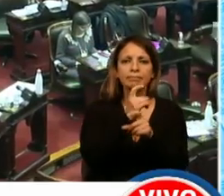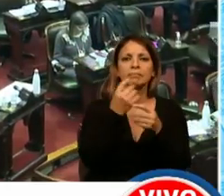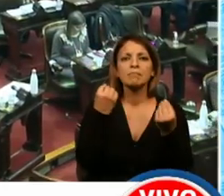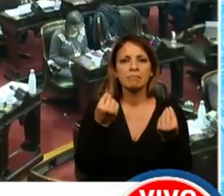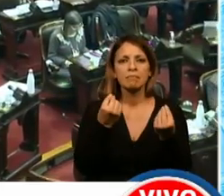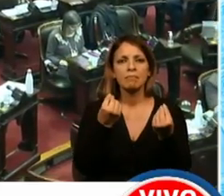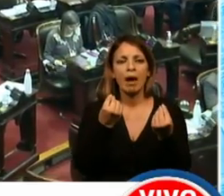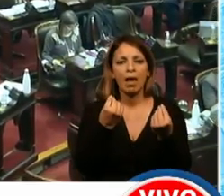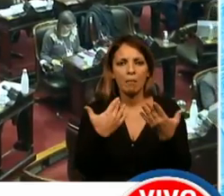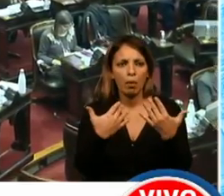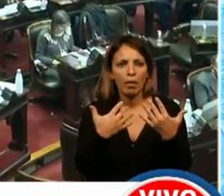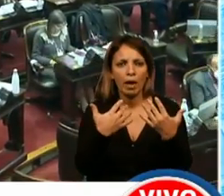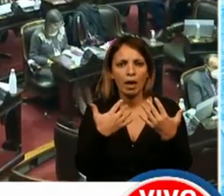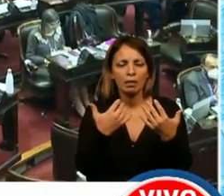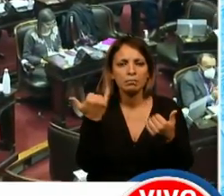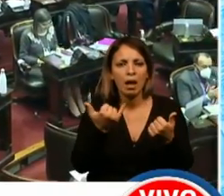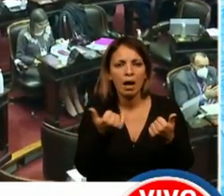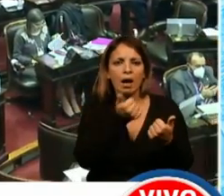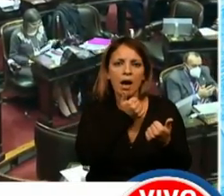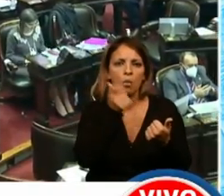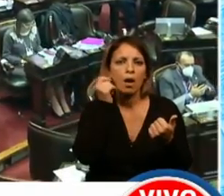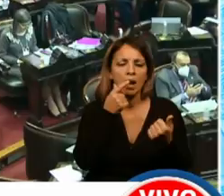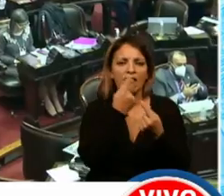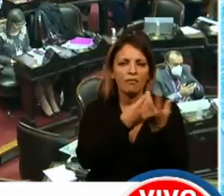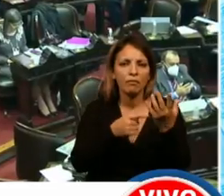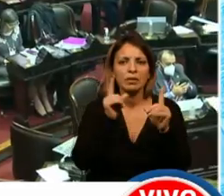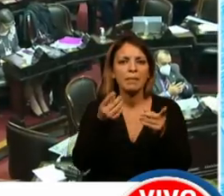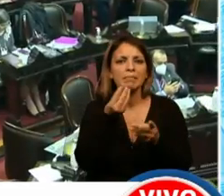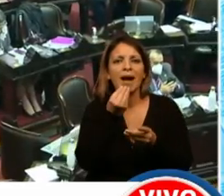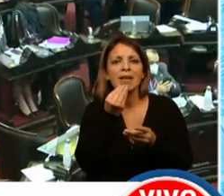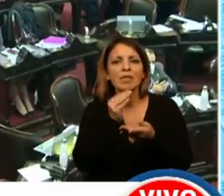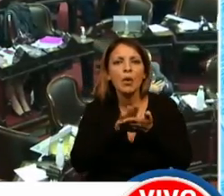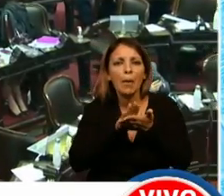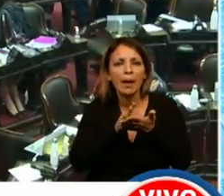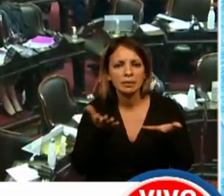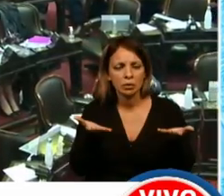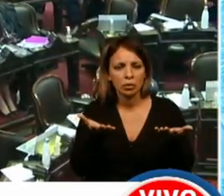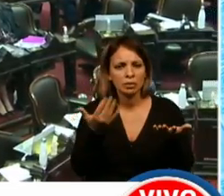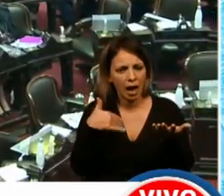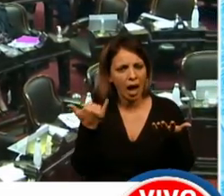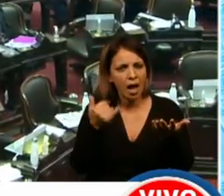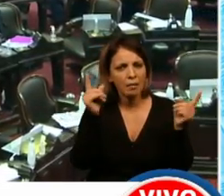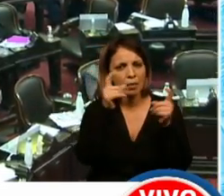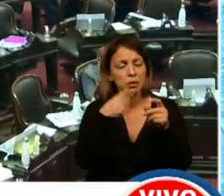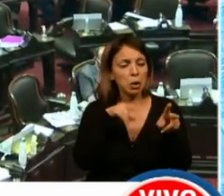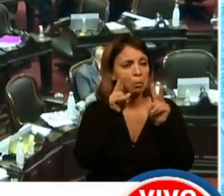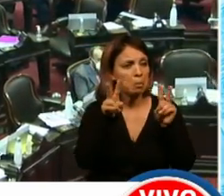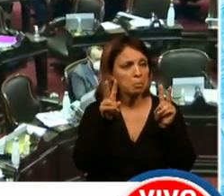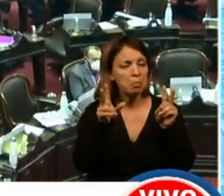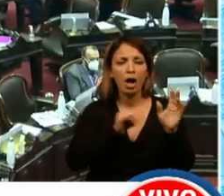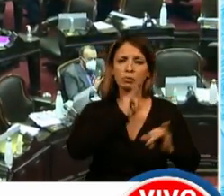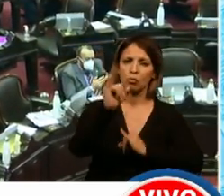sus servicios básicos y también su canasta familiar entonces cuando lo justo todo tipo de explicaciones